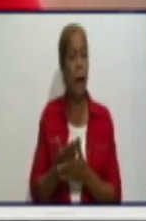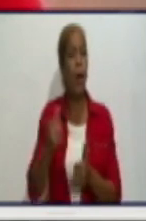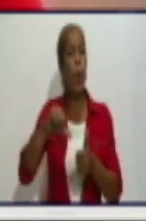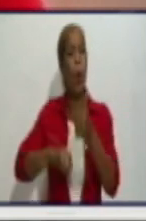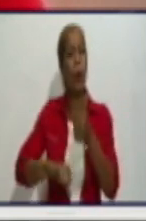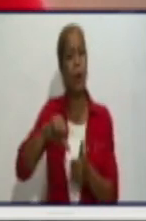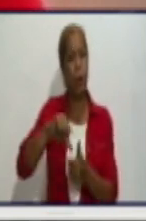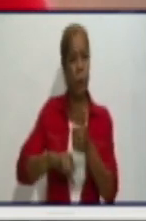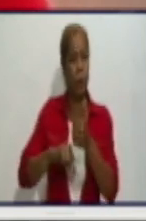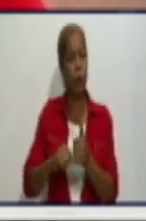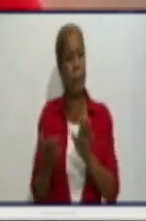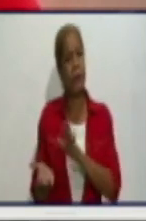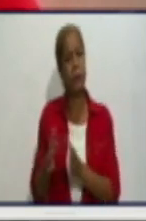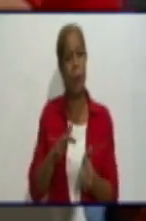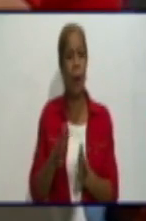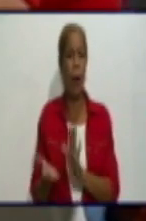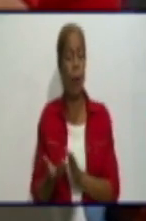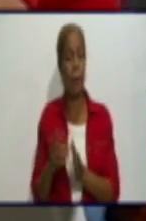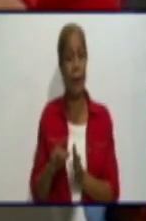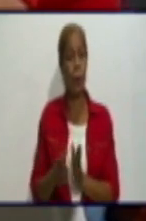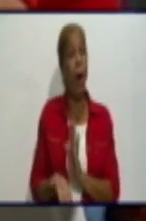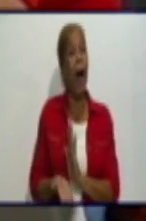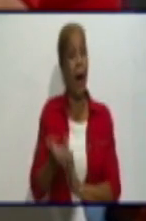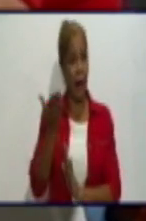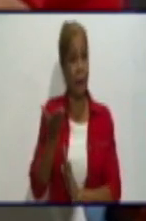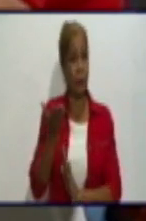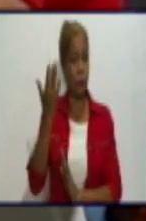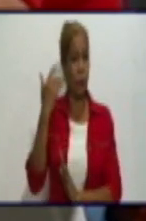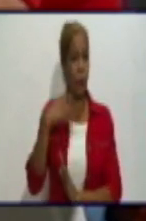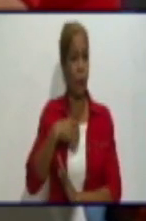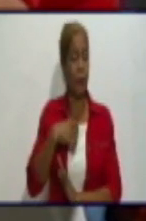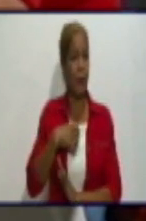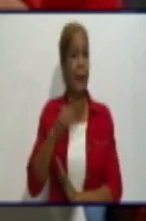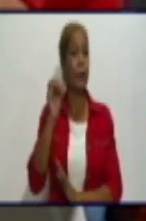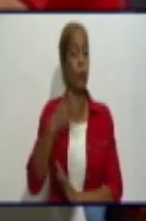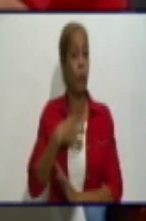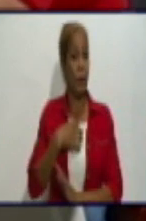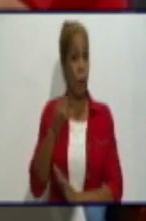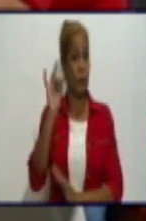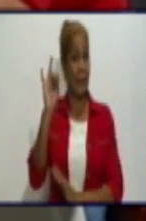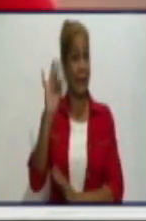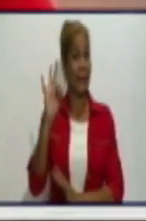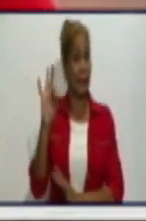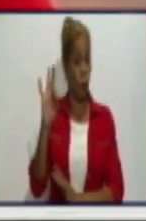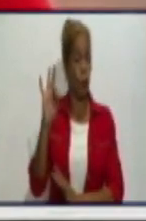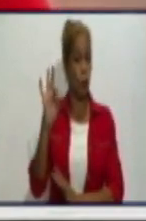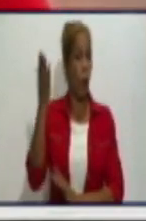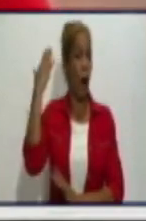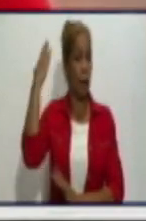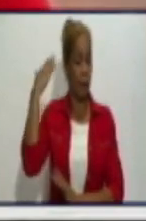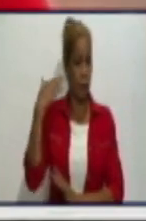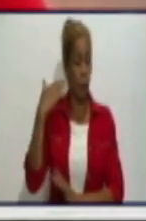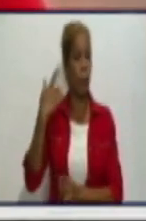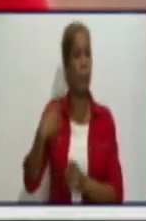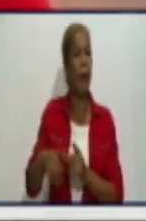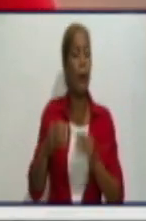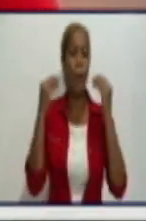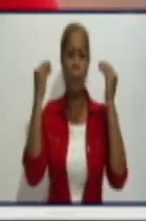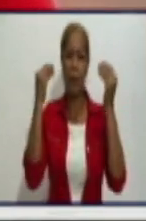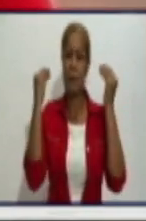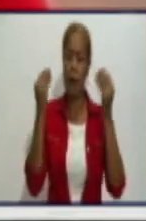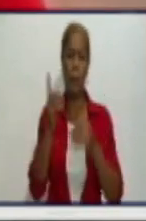cifras que oscilan lo más alto que hemos llegado ha sido el día que llegamos a 77 casos y pensamos que no tiene por qué haber